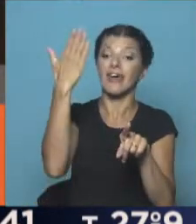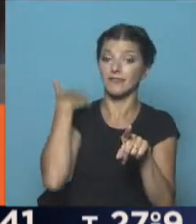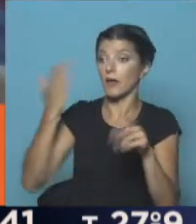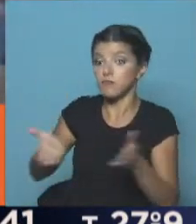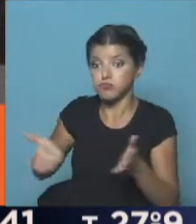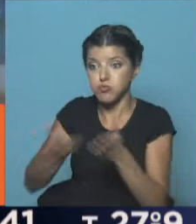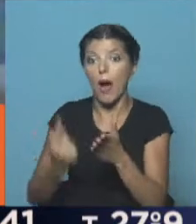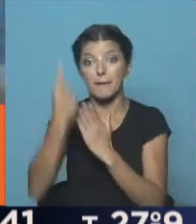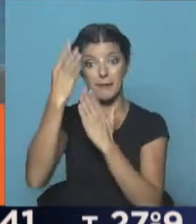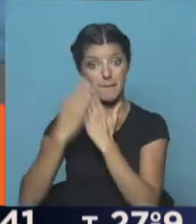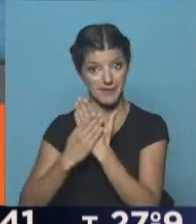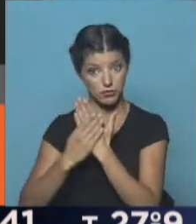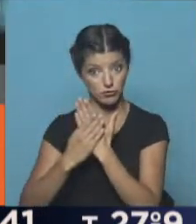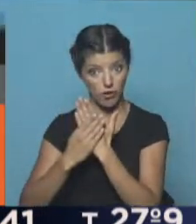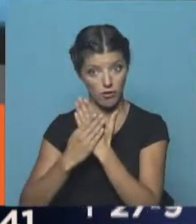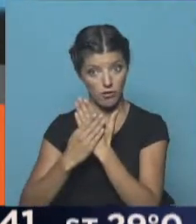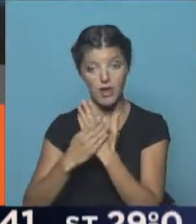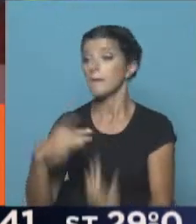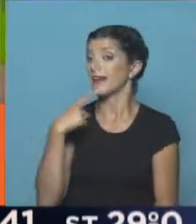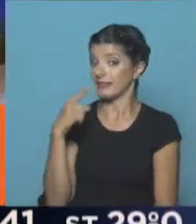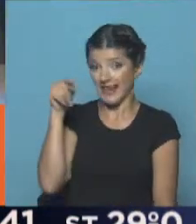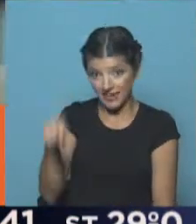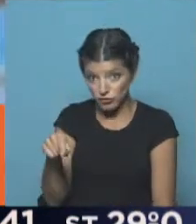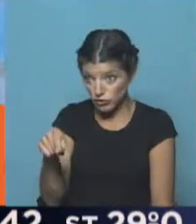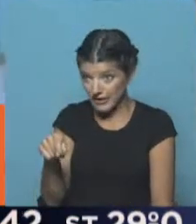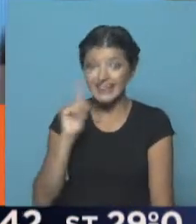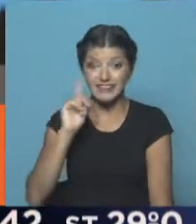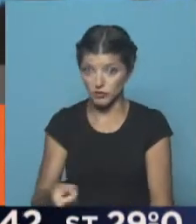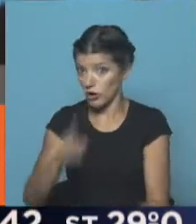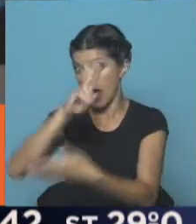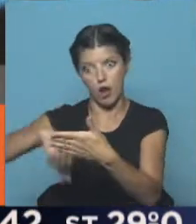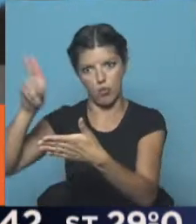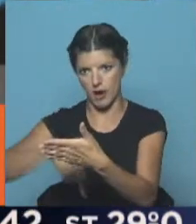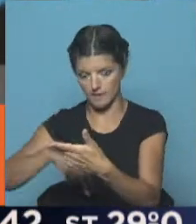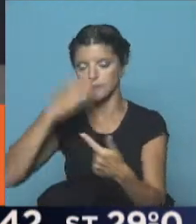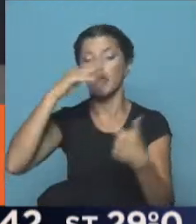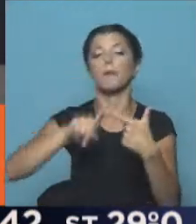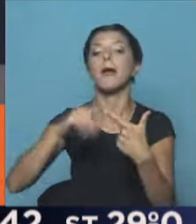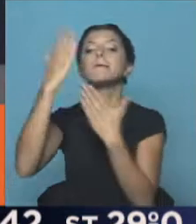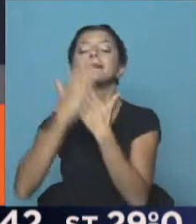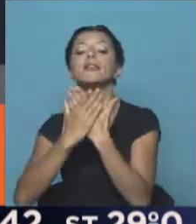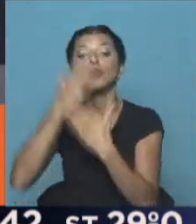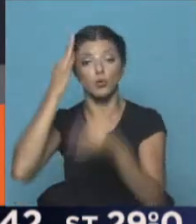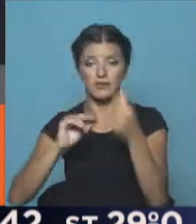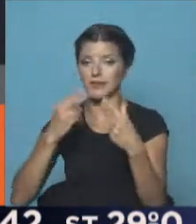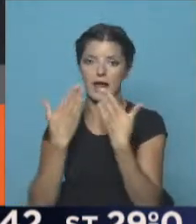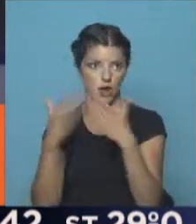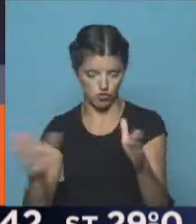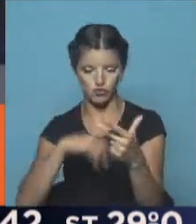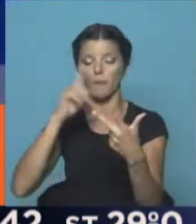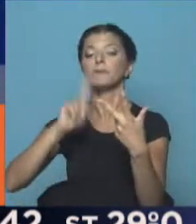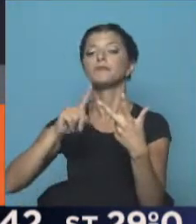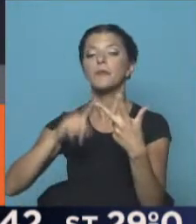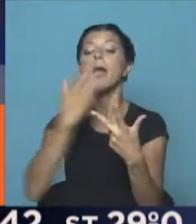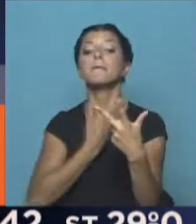primer ministro socialdemócrata para decirle hay que bajar este decreto 12 renunció el ministro de justicia 3 el presidente del